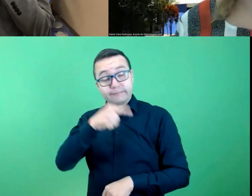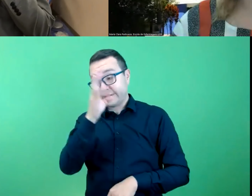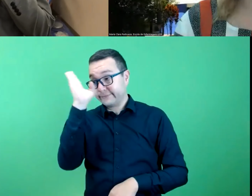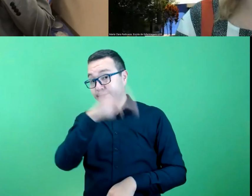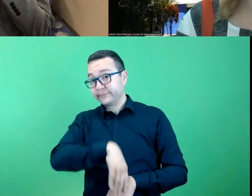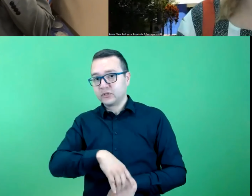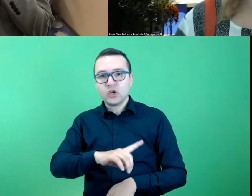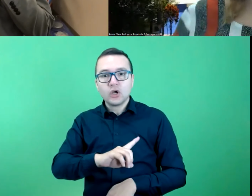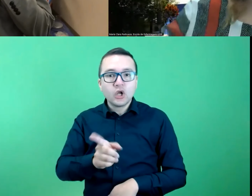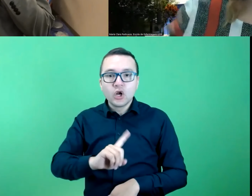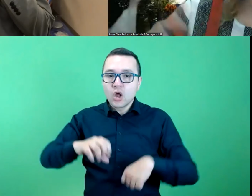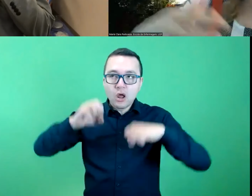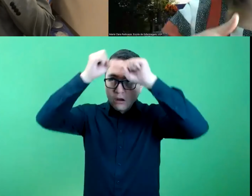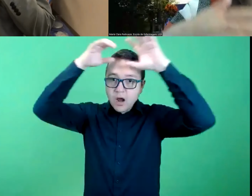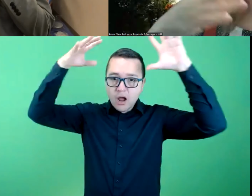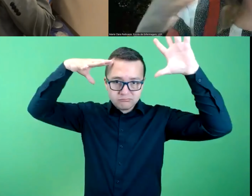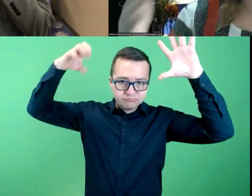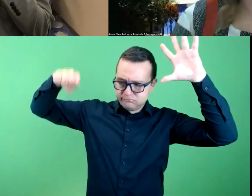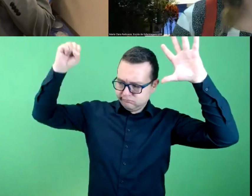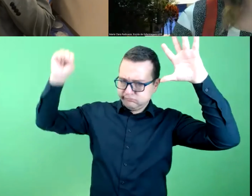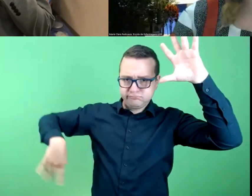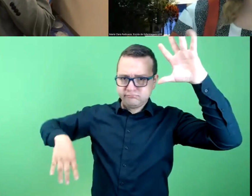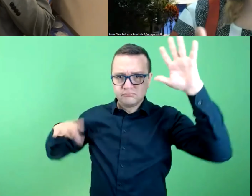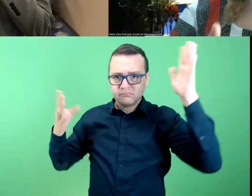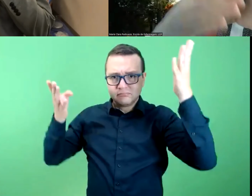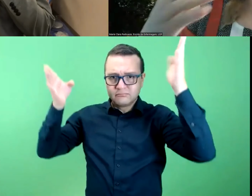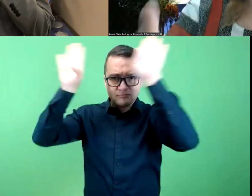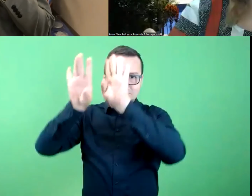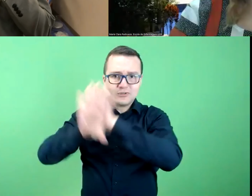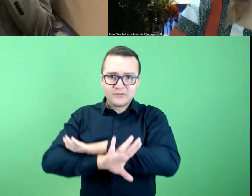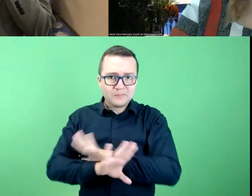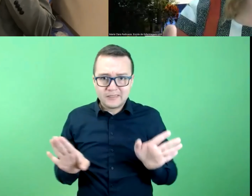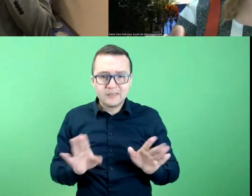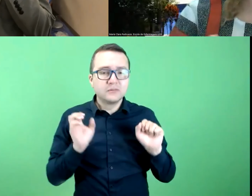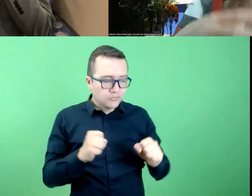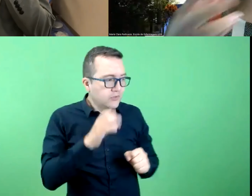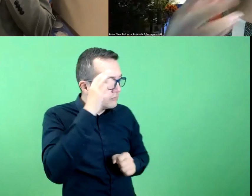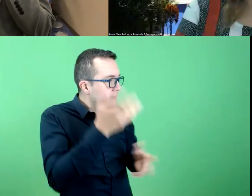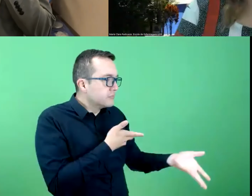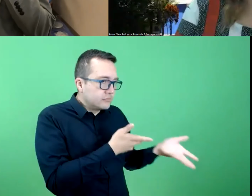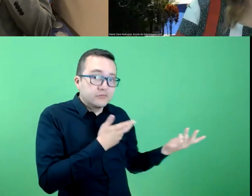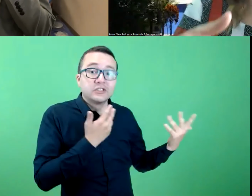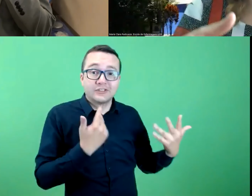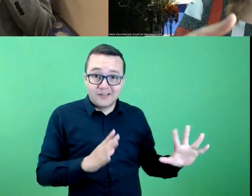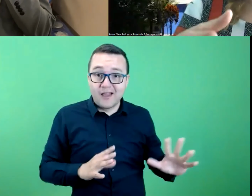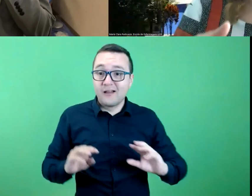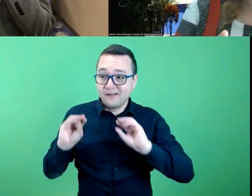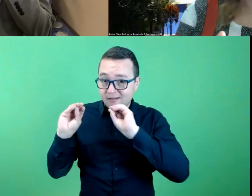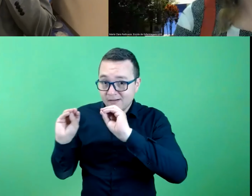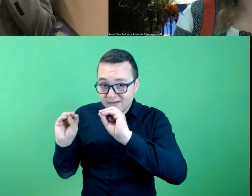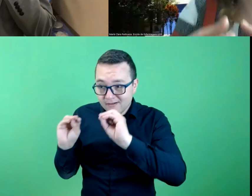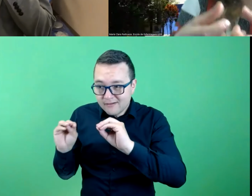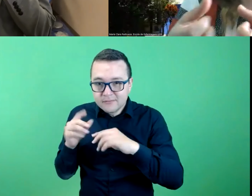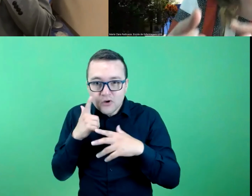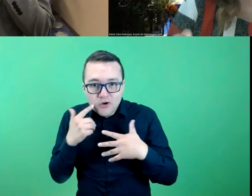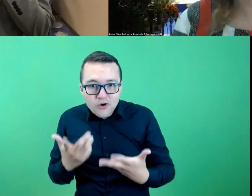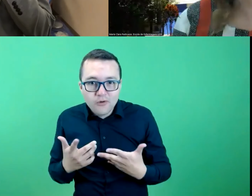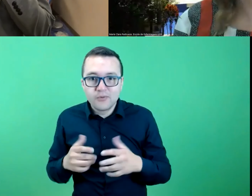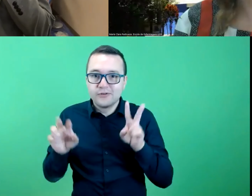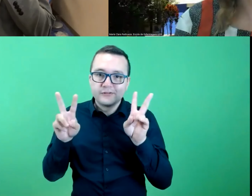sea contemplado en los protocolos de enseñanza. Cómo enseñarlo desde el comienzo, las